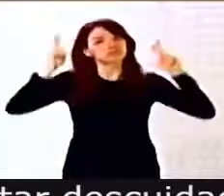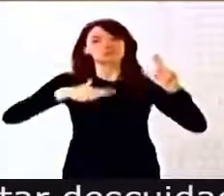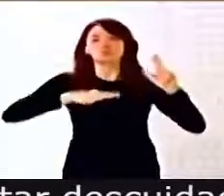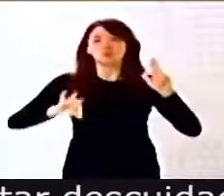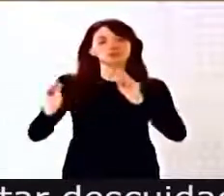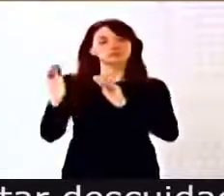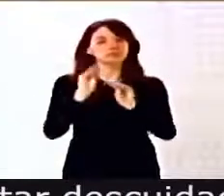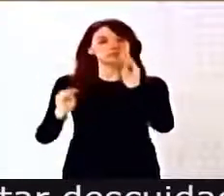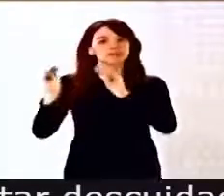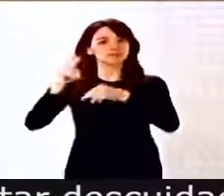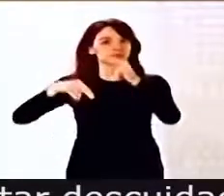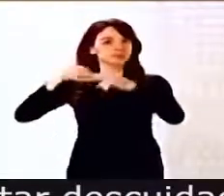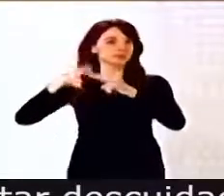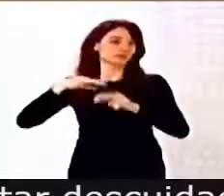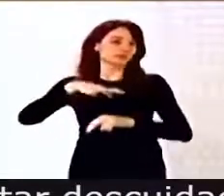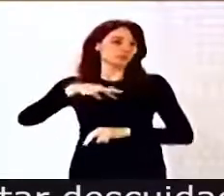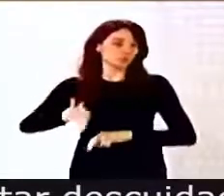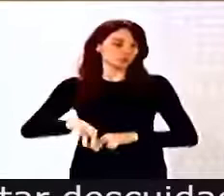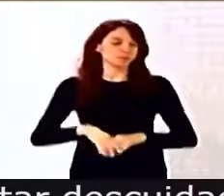acondicionen esas parcelas.